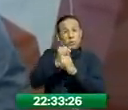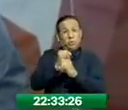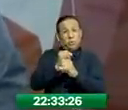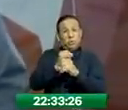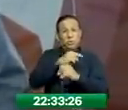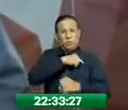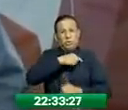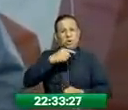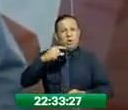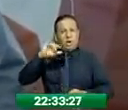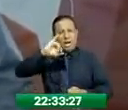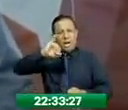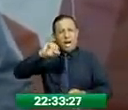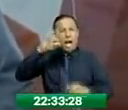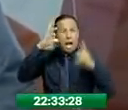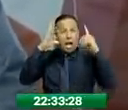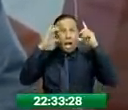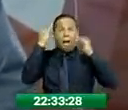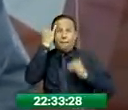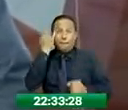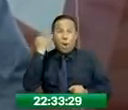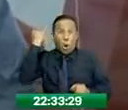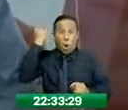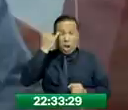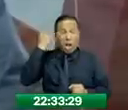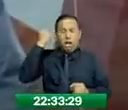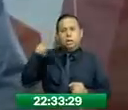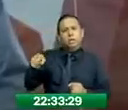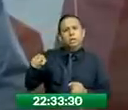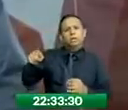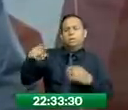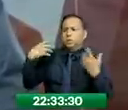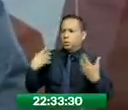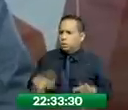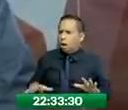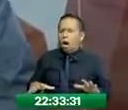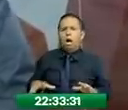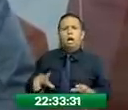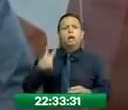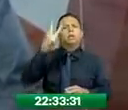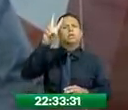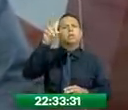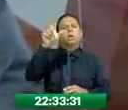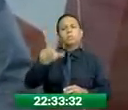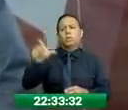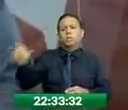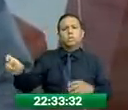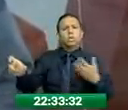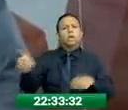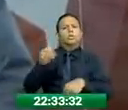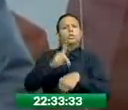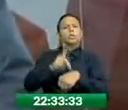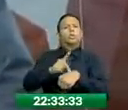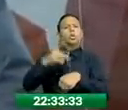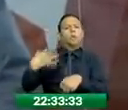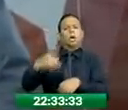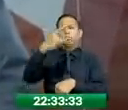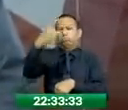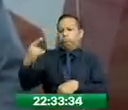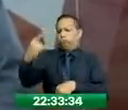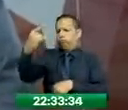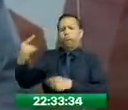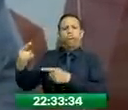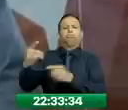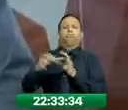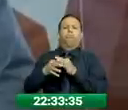japonesa de bolivia no ha tenido pues dos casos positivos dos galenos los cuales han estado están